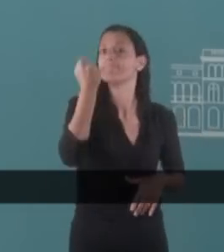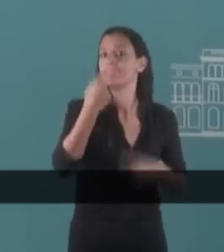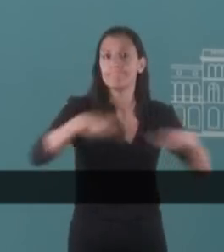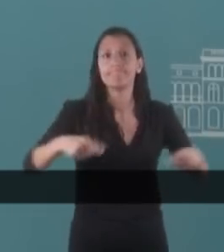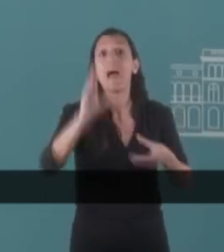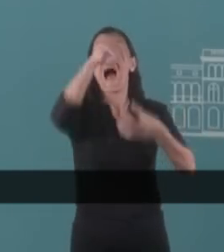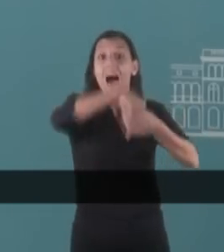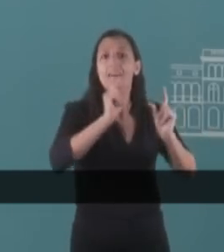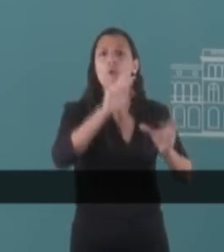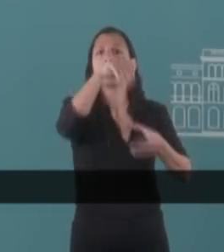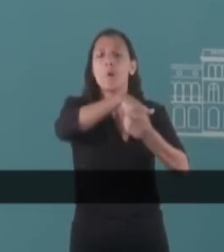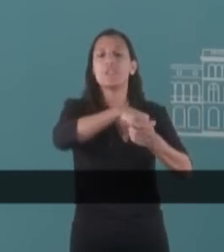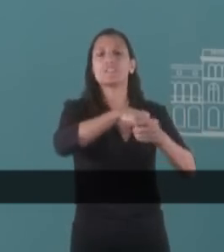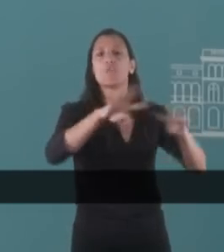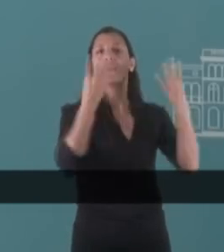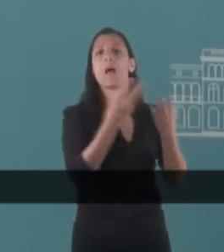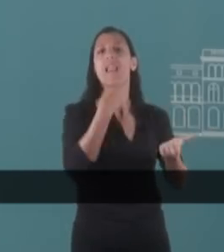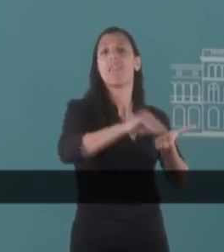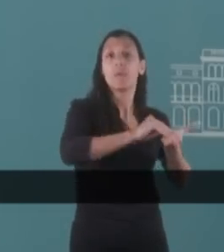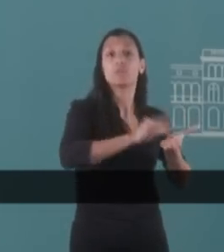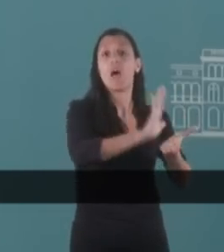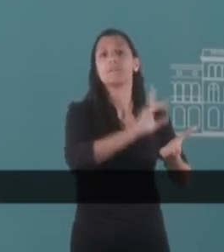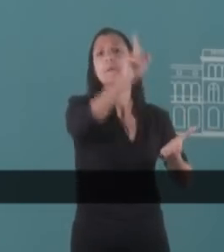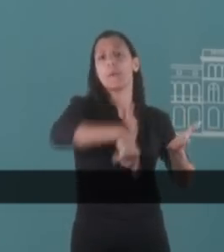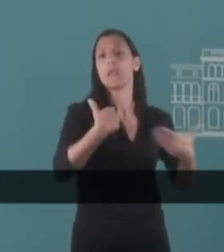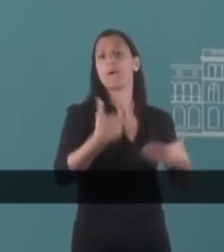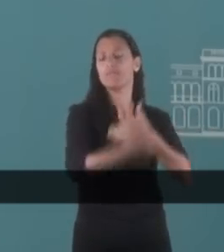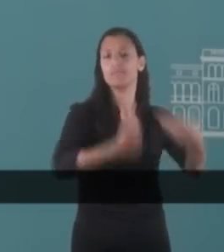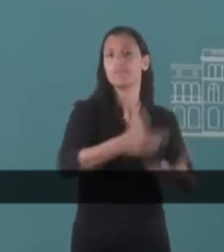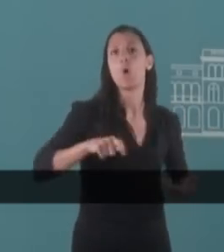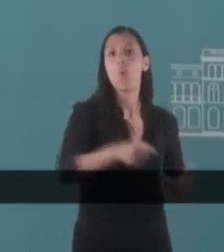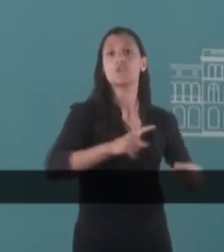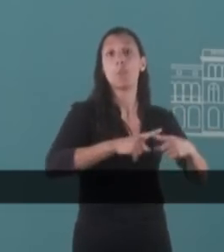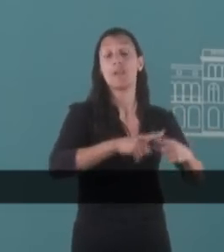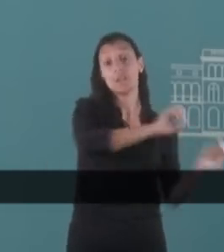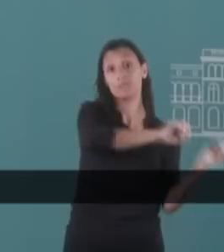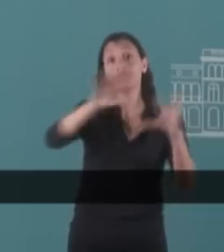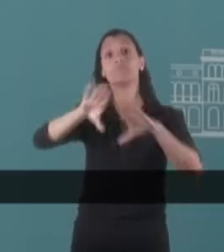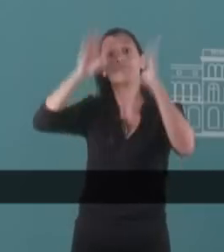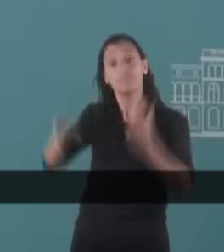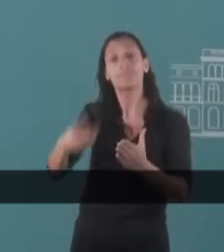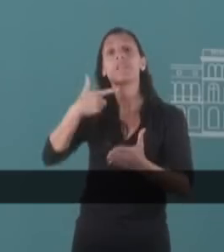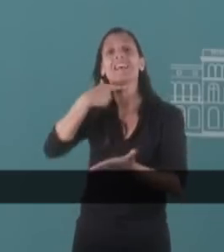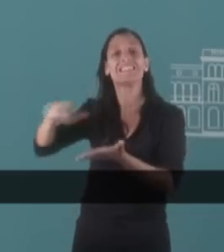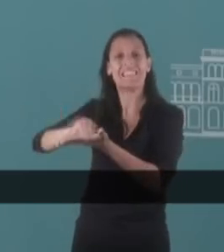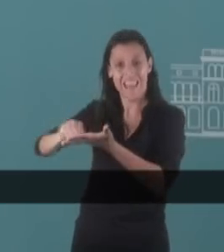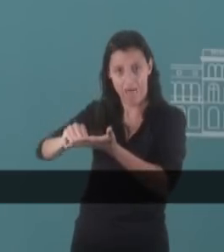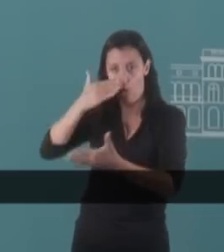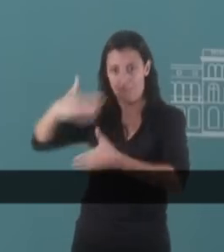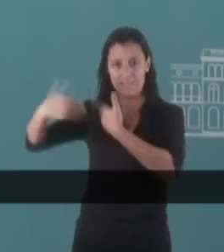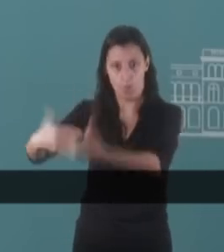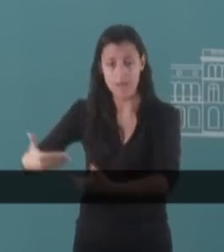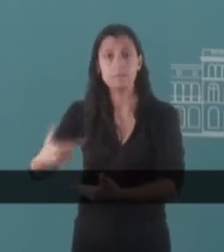necesarios en la Cámara de Diputados para avanzar con el juicio político y que vaya al Senado entonces. Así que me parece que la necesidad de